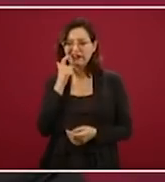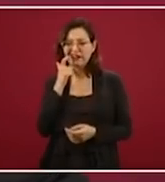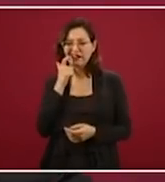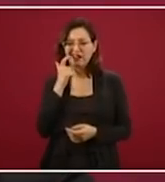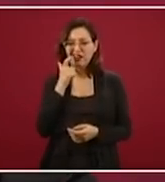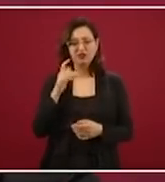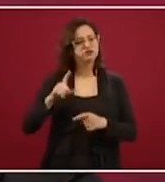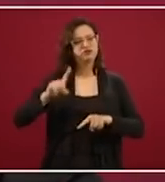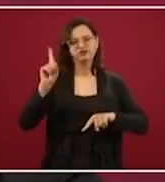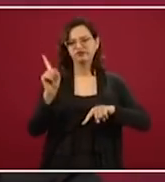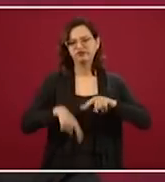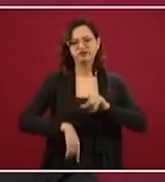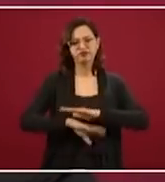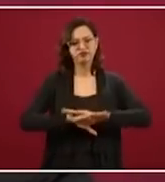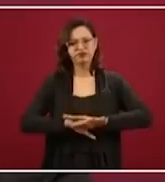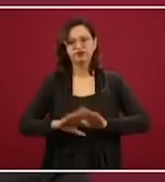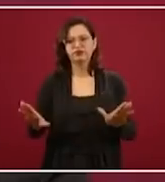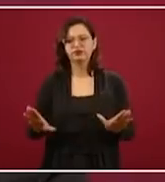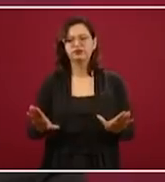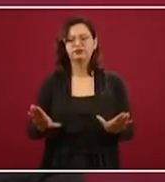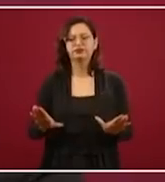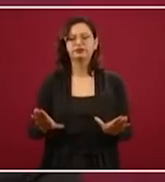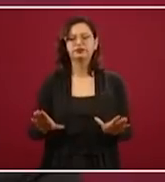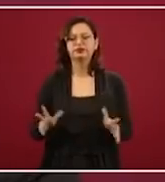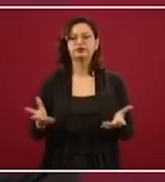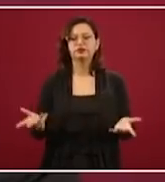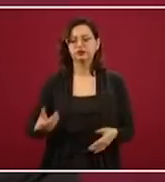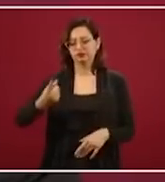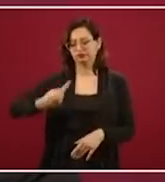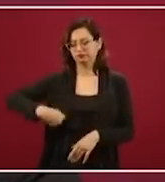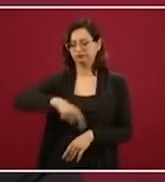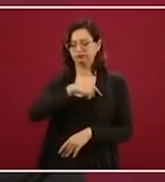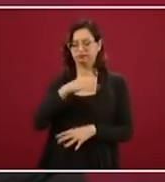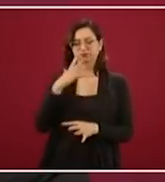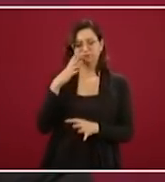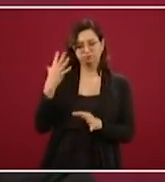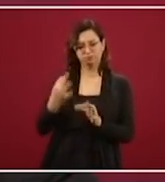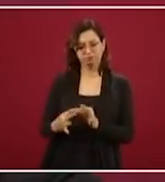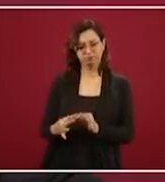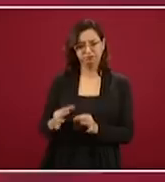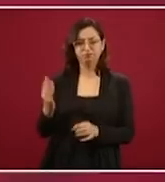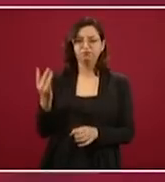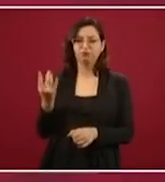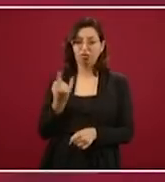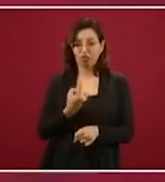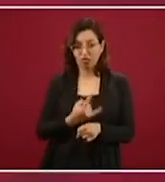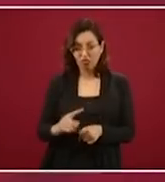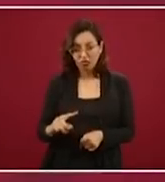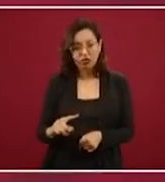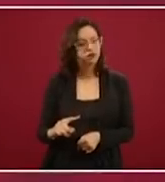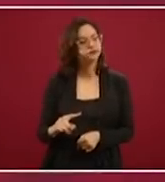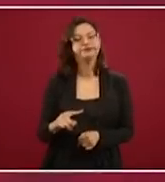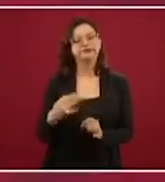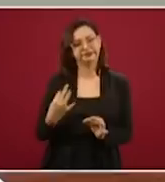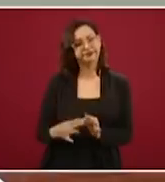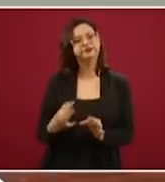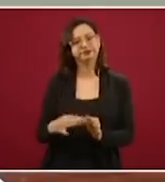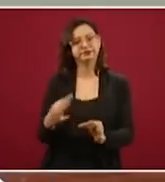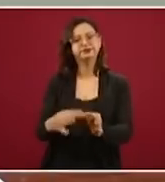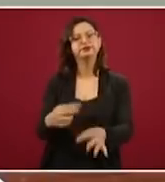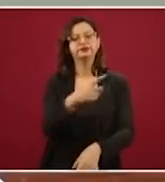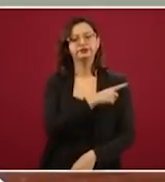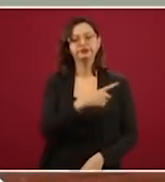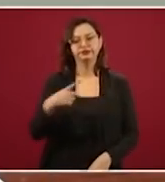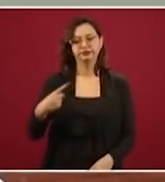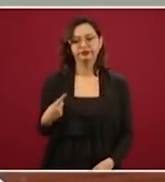al incumplimiento de nuestras responsabilidades ciudadanas. Entonces,